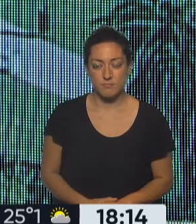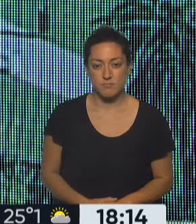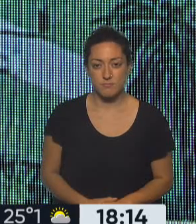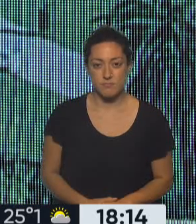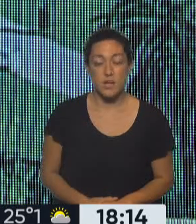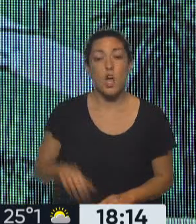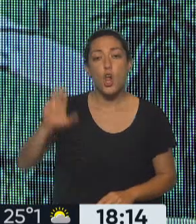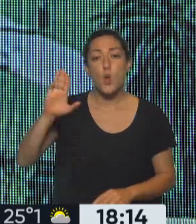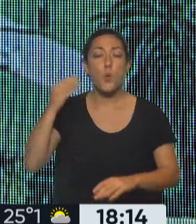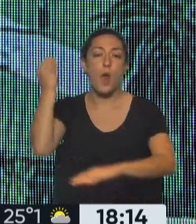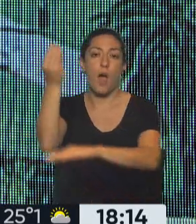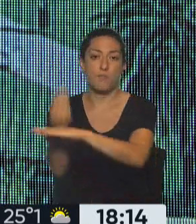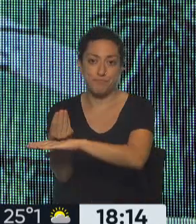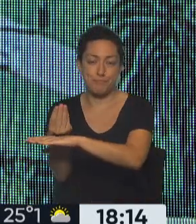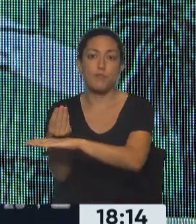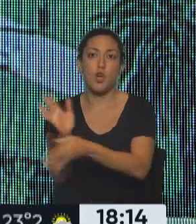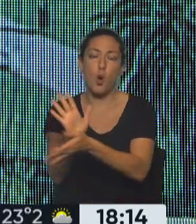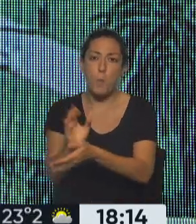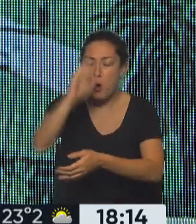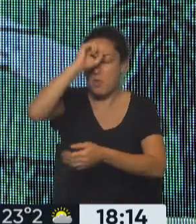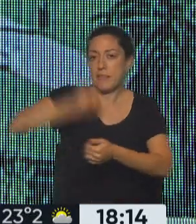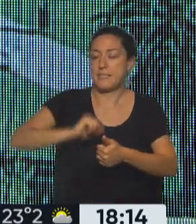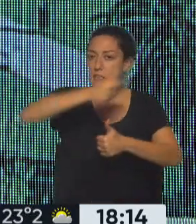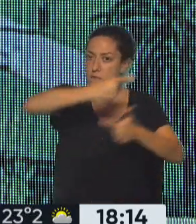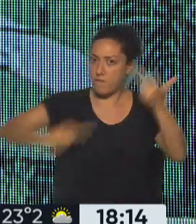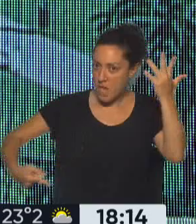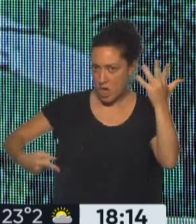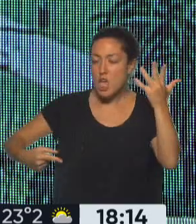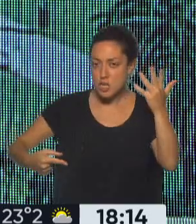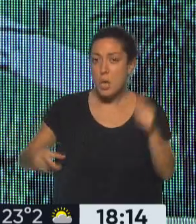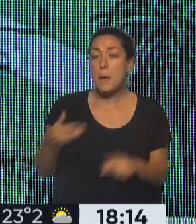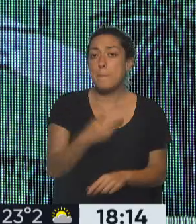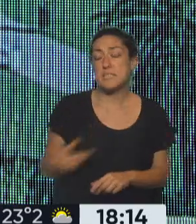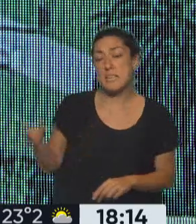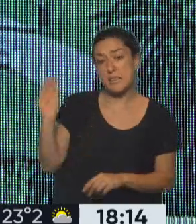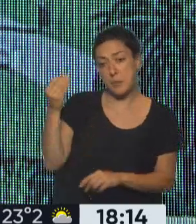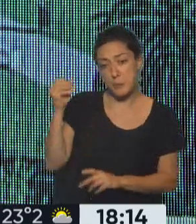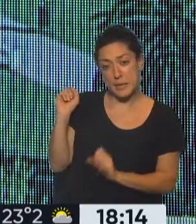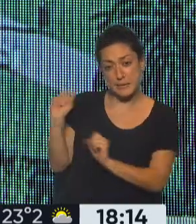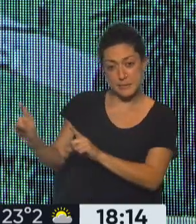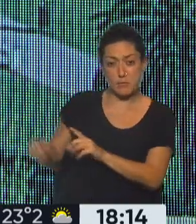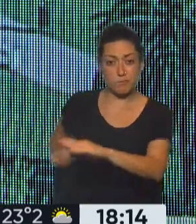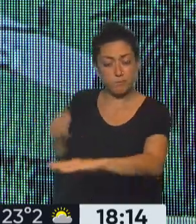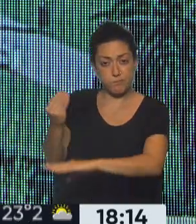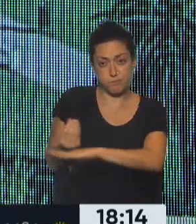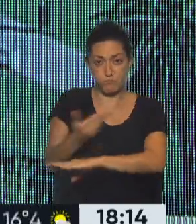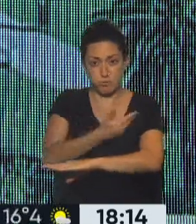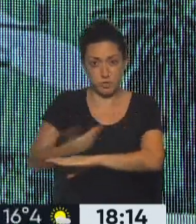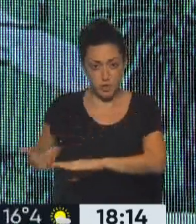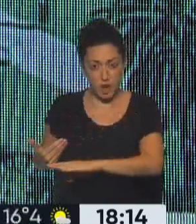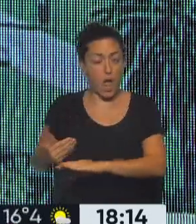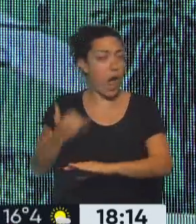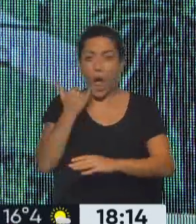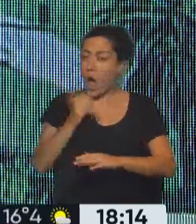La asunción de Lula plantea varios desafíos por delante. El presidente brasileño, ni bien asume la presidencia, ya comenzó a